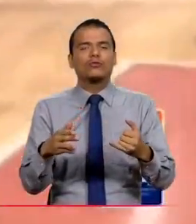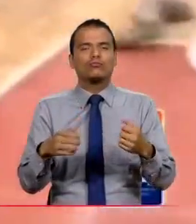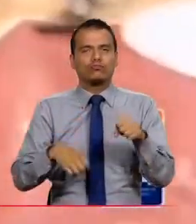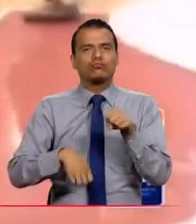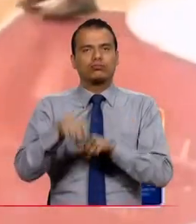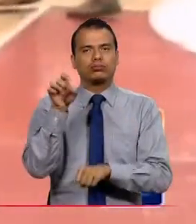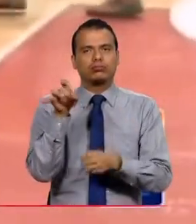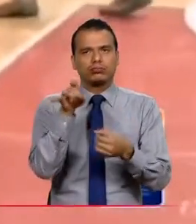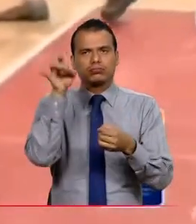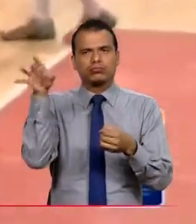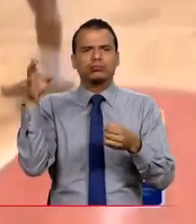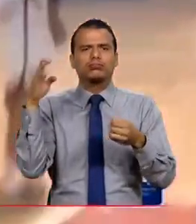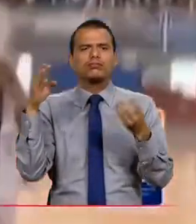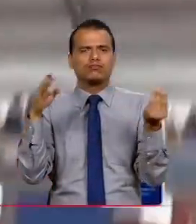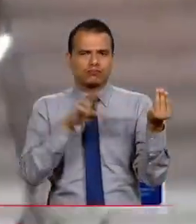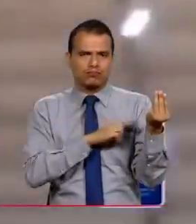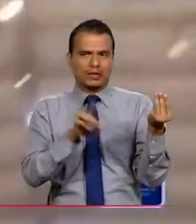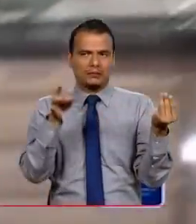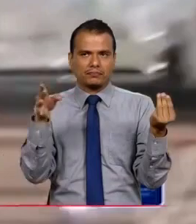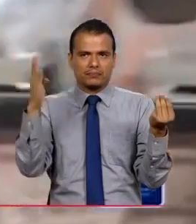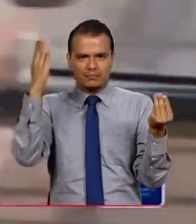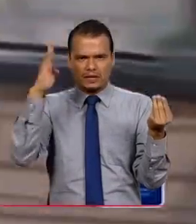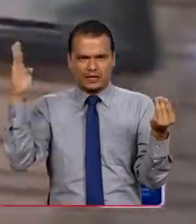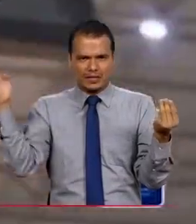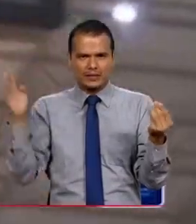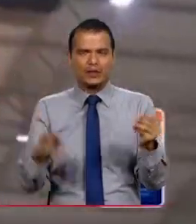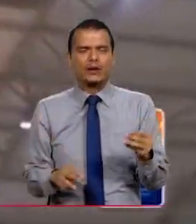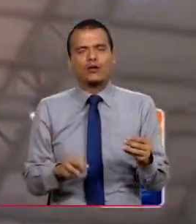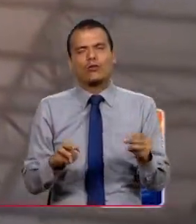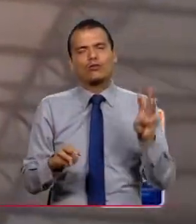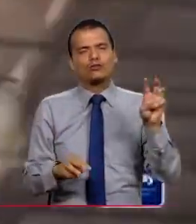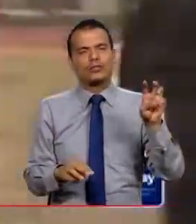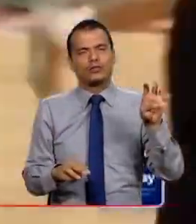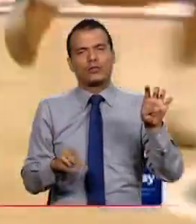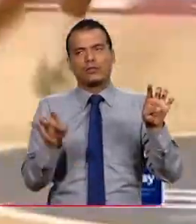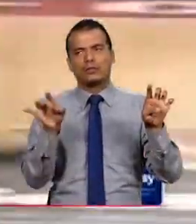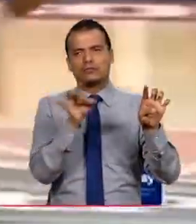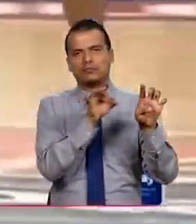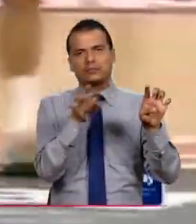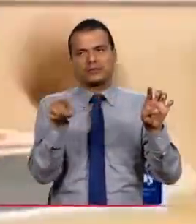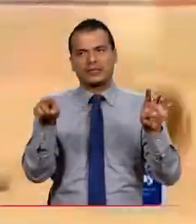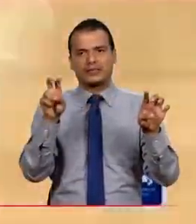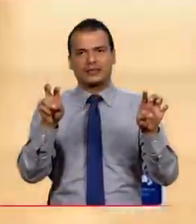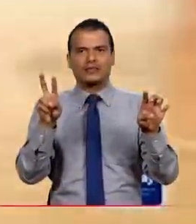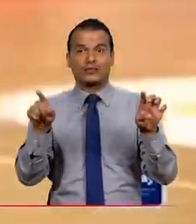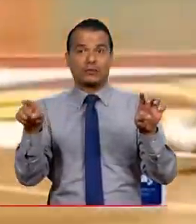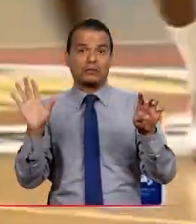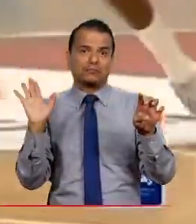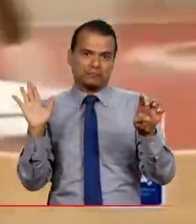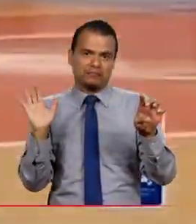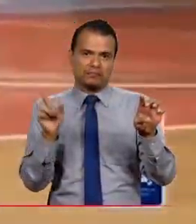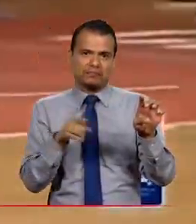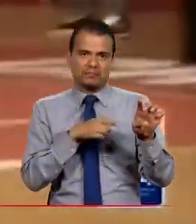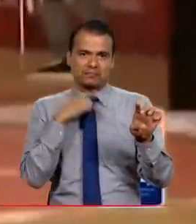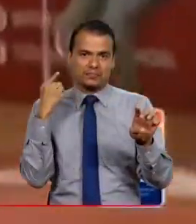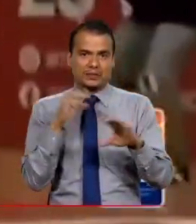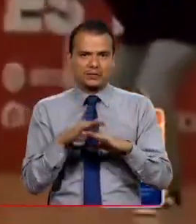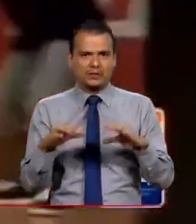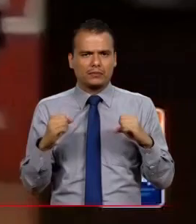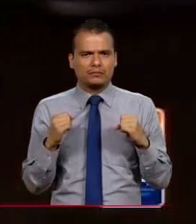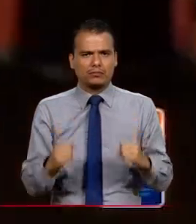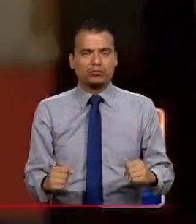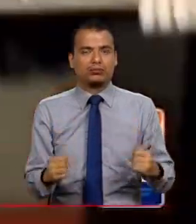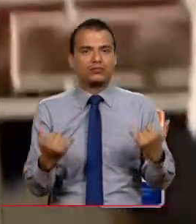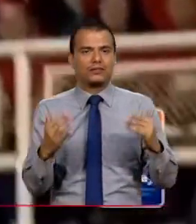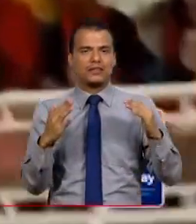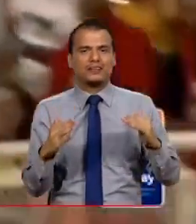Barranquilla por 89 a 72 Ah qué manera contundente de ganar este encuentro el equipo Valle caucano y ahora la serie está